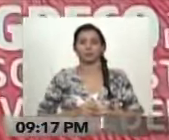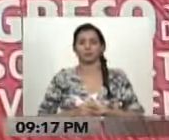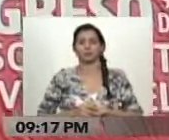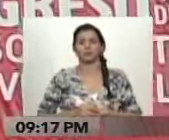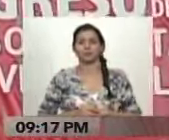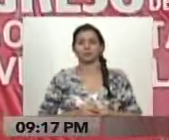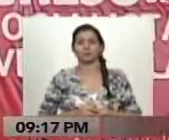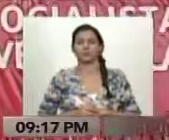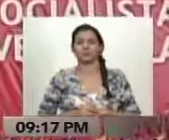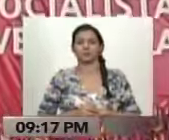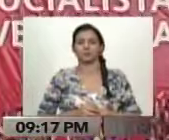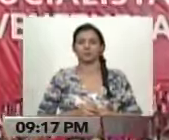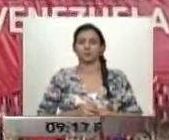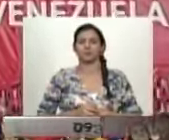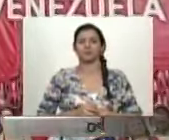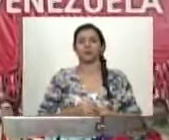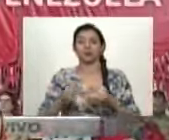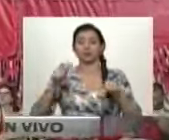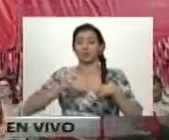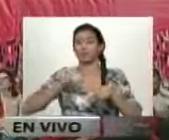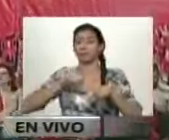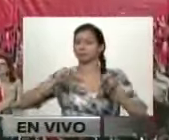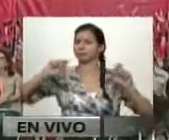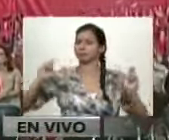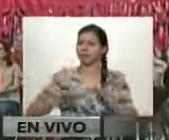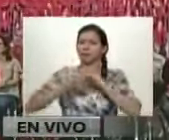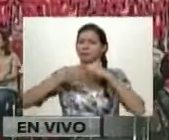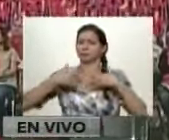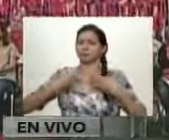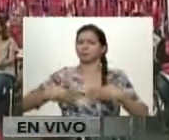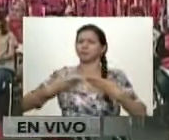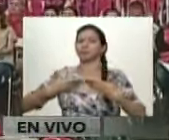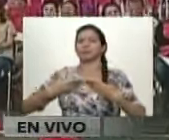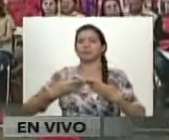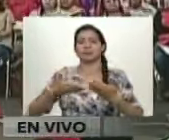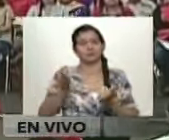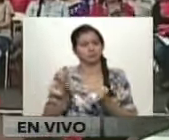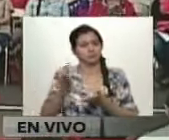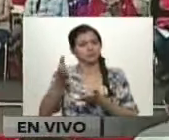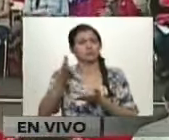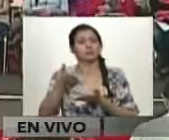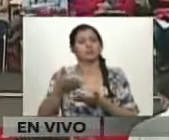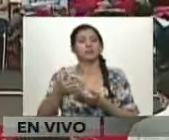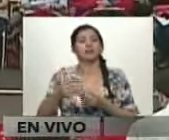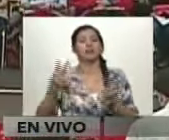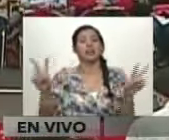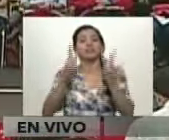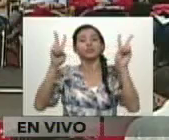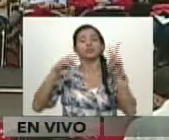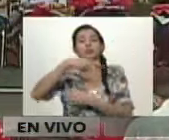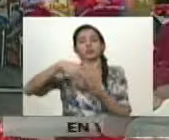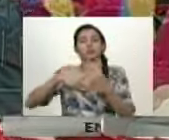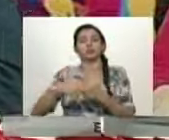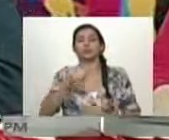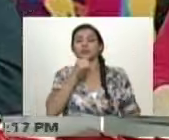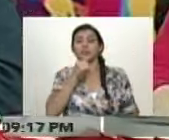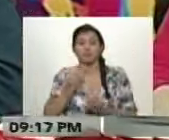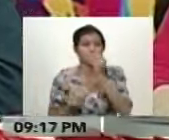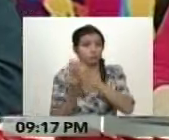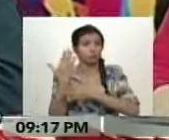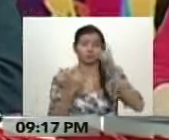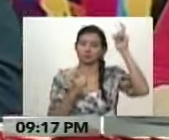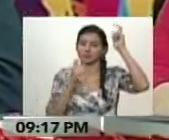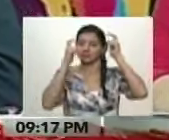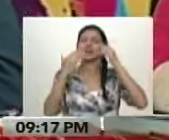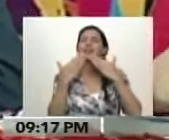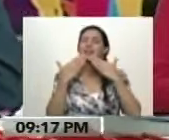sobre un nuevo tiempo victorioso de la Revolución Bolivariana, fundada por nuestro comandante Hugo Chávez.